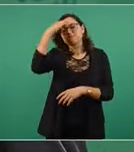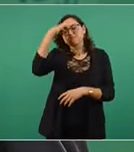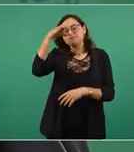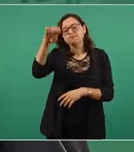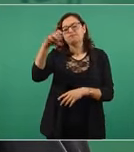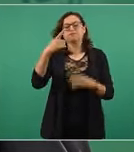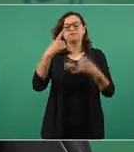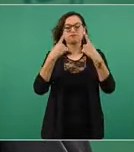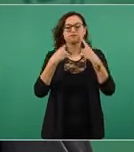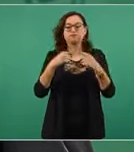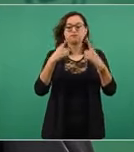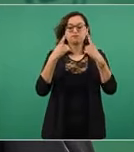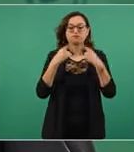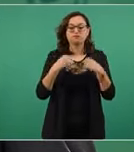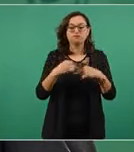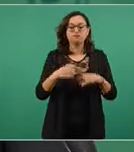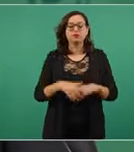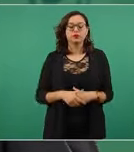les lloran,